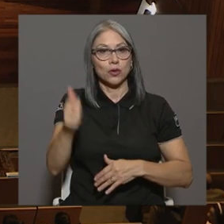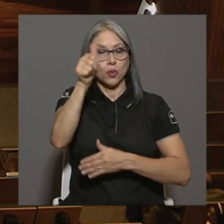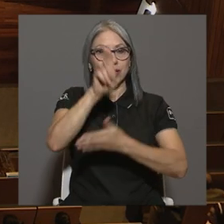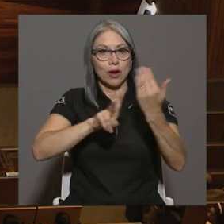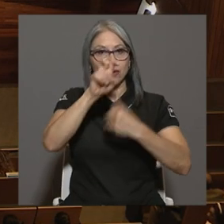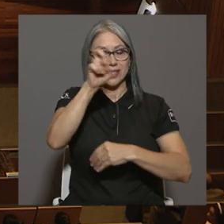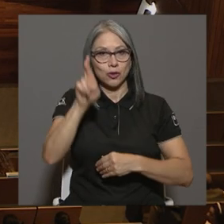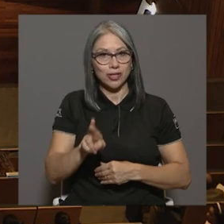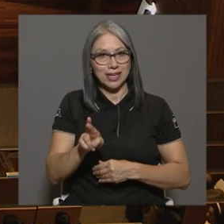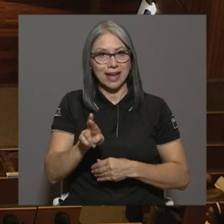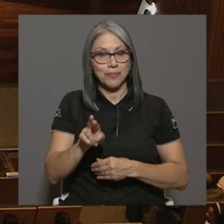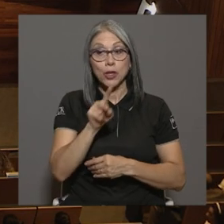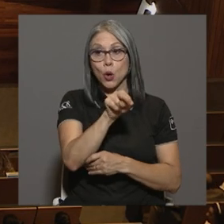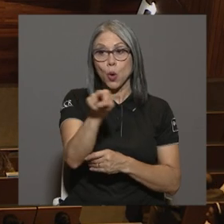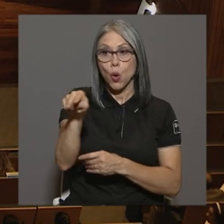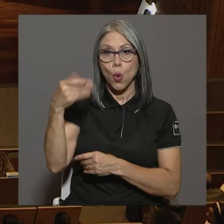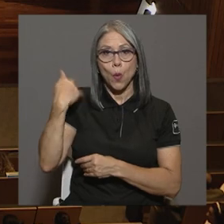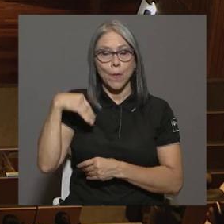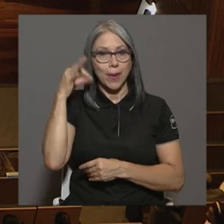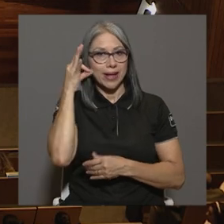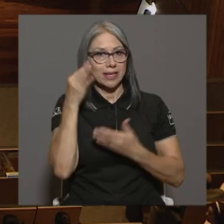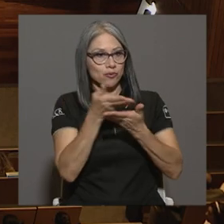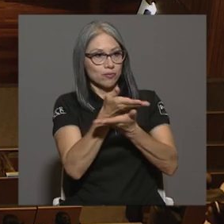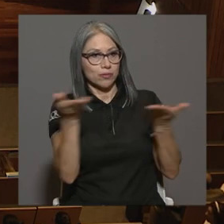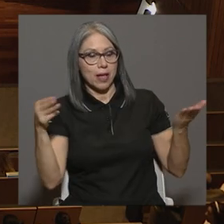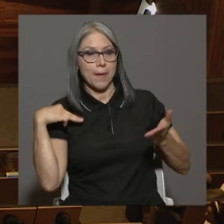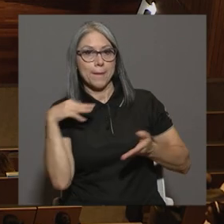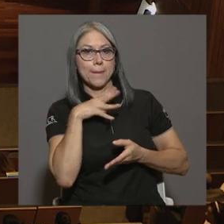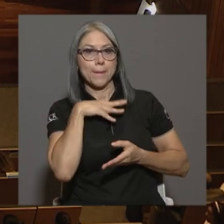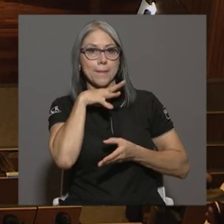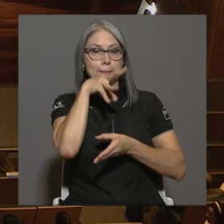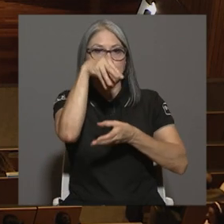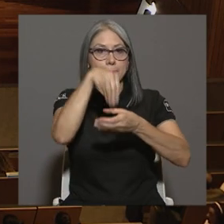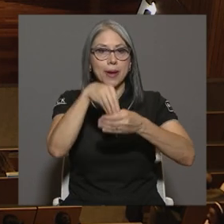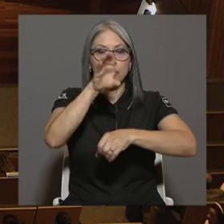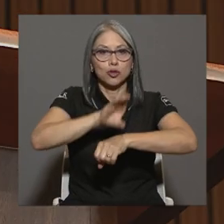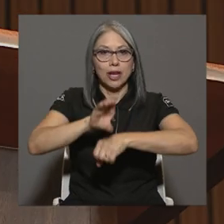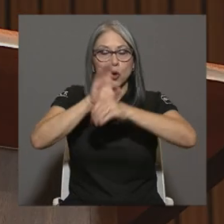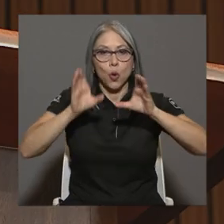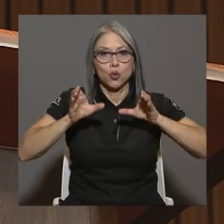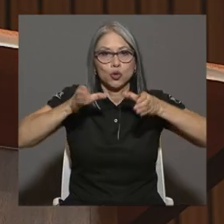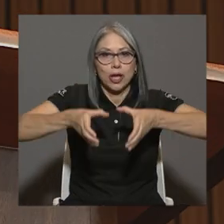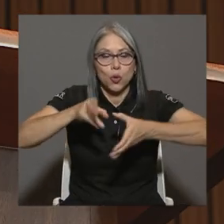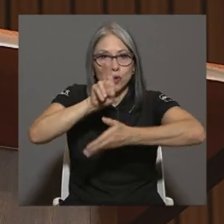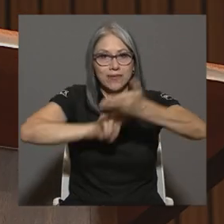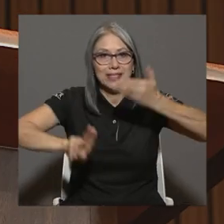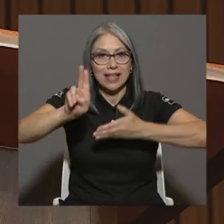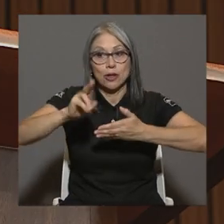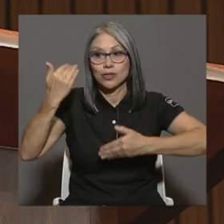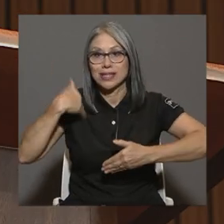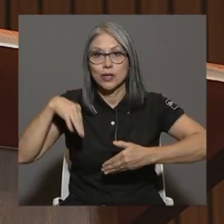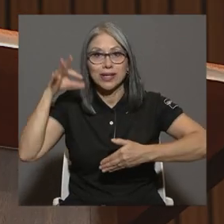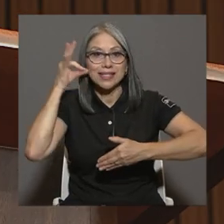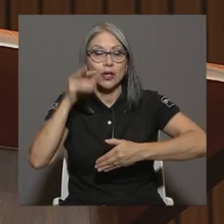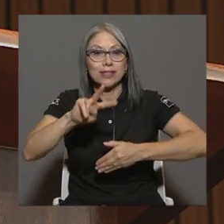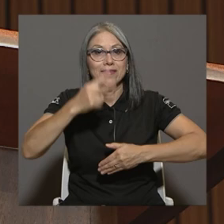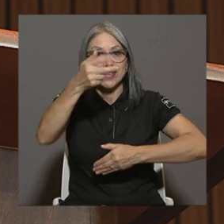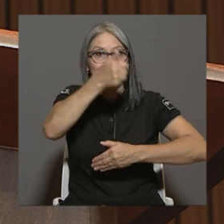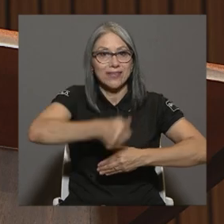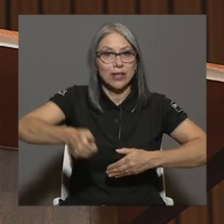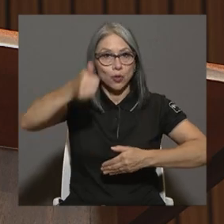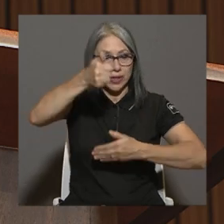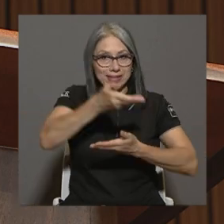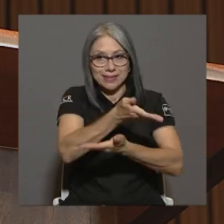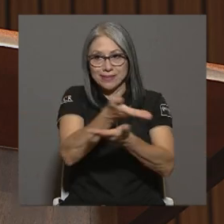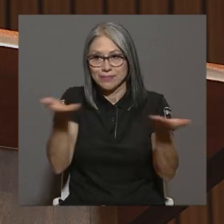Rica, compañeras y compañeros, miembros del Consejo Universitario, señoras y señores vicerrectores,